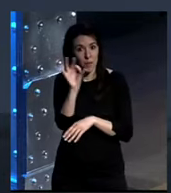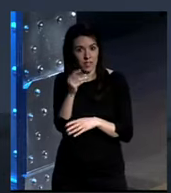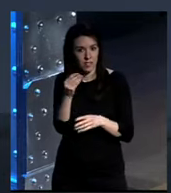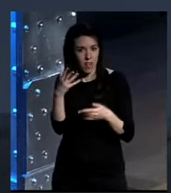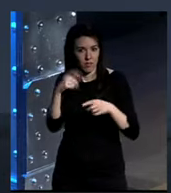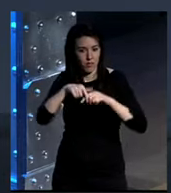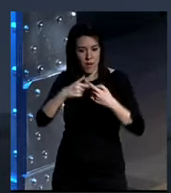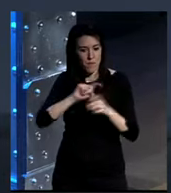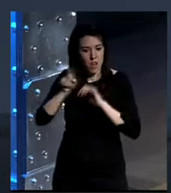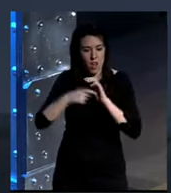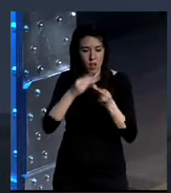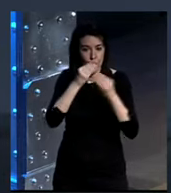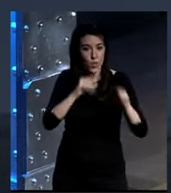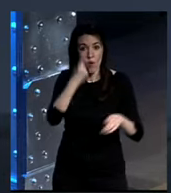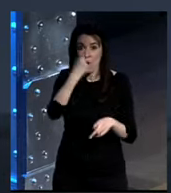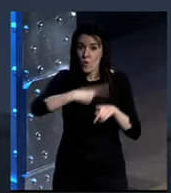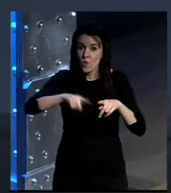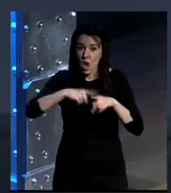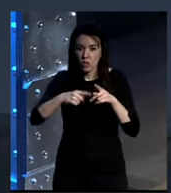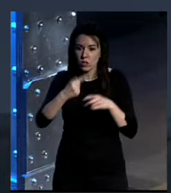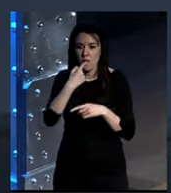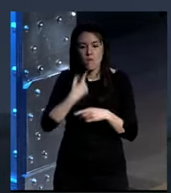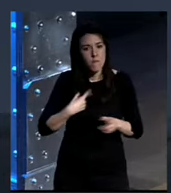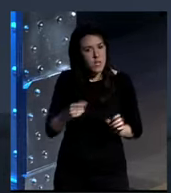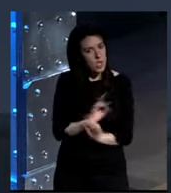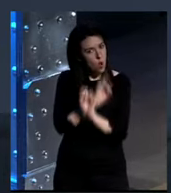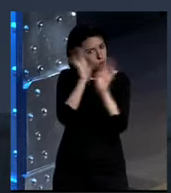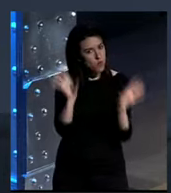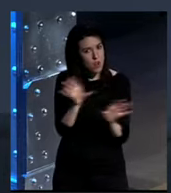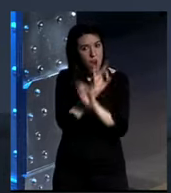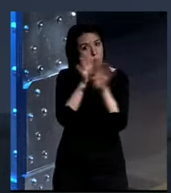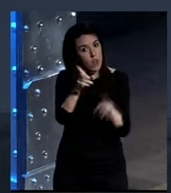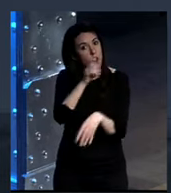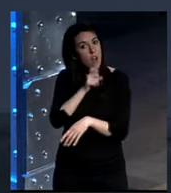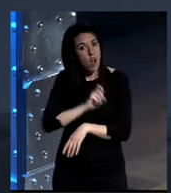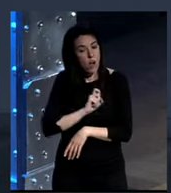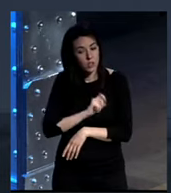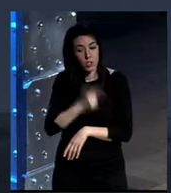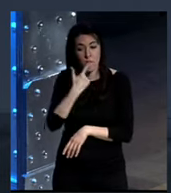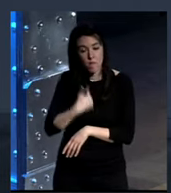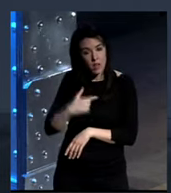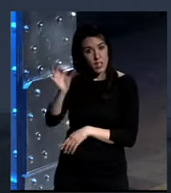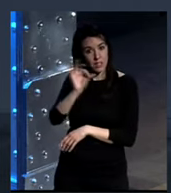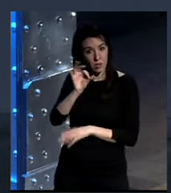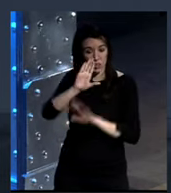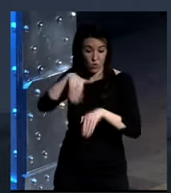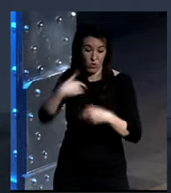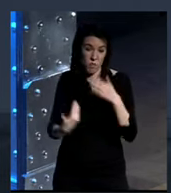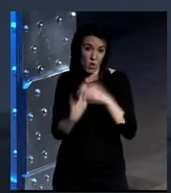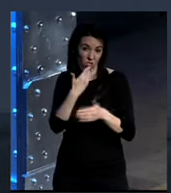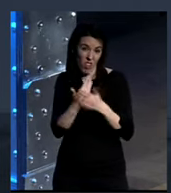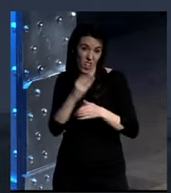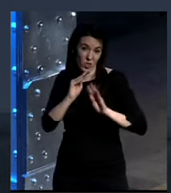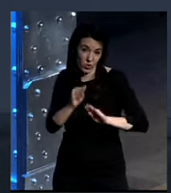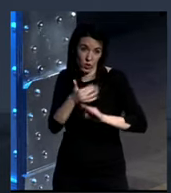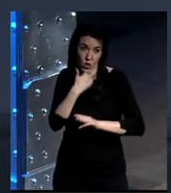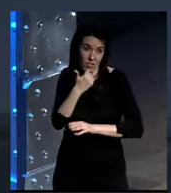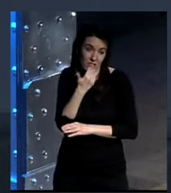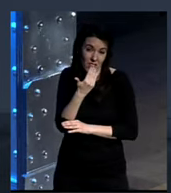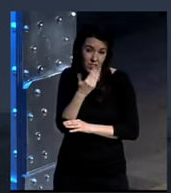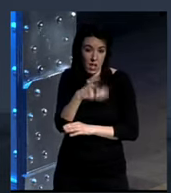Sebastián. Y una de las cosas que me dejó bien claro, me decía Sebastián en los últimos días,